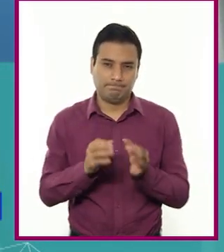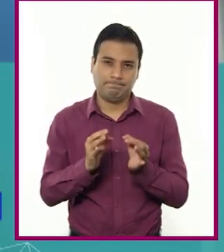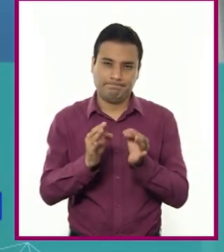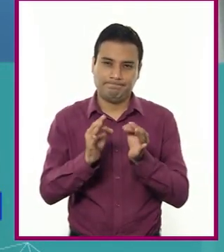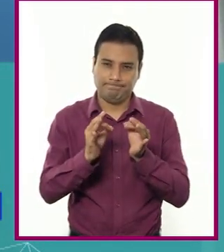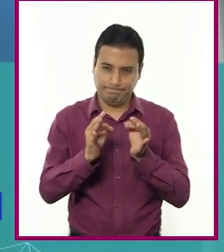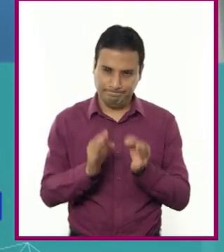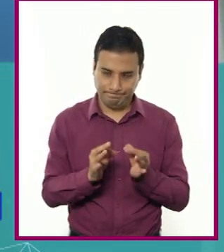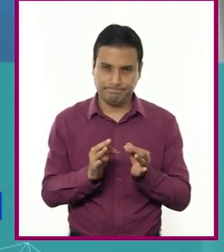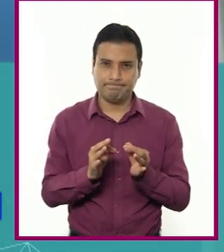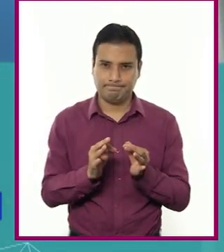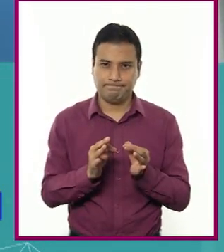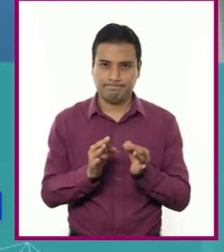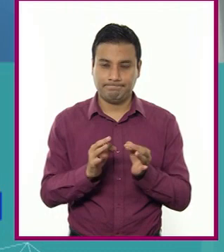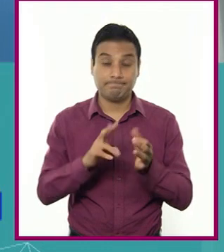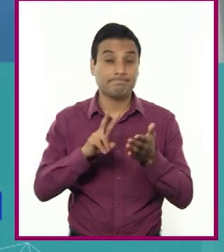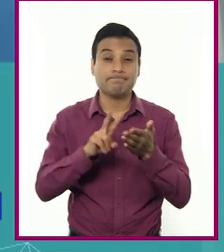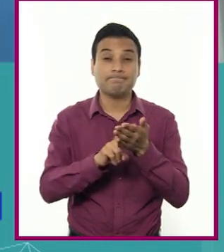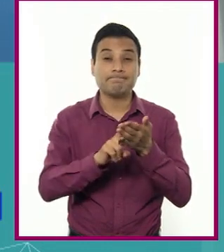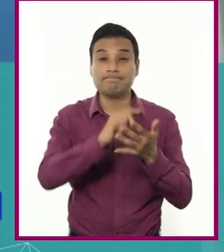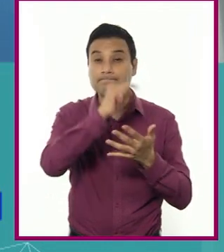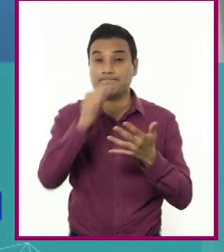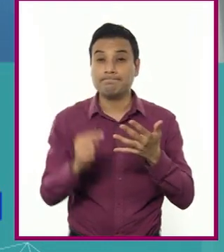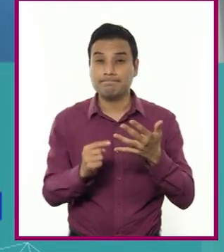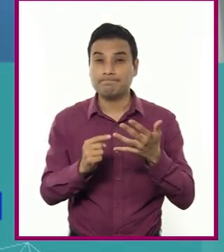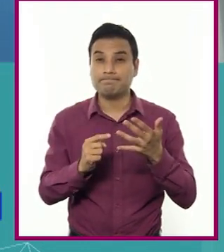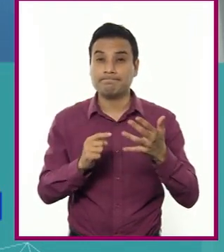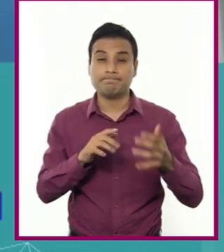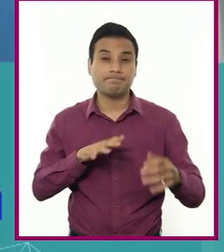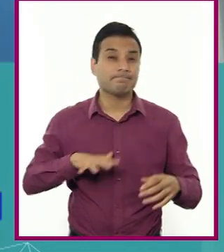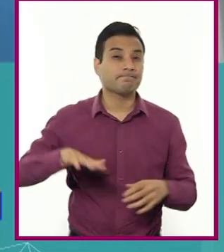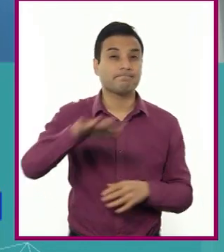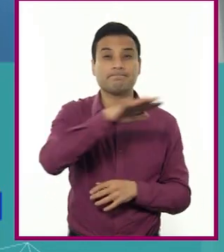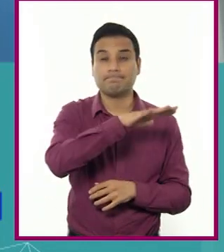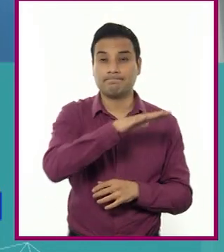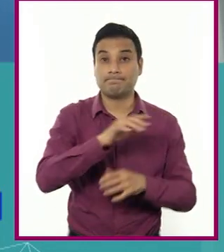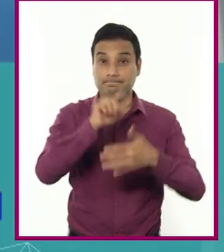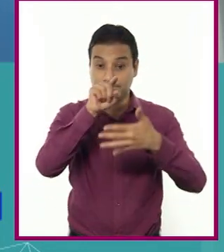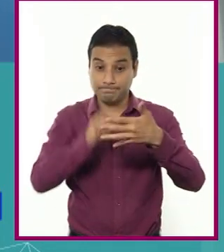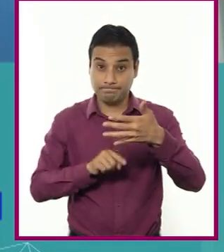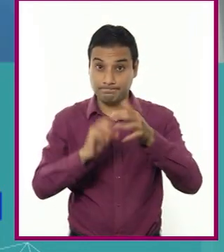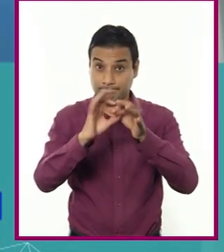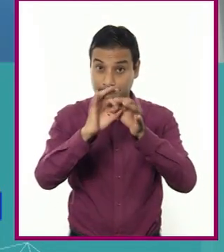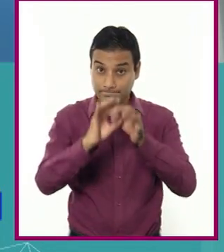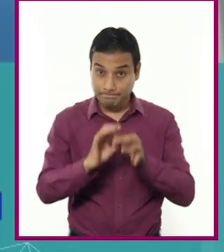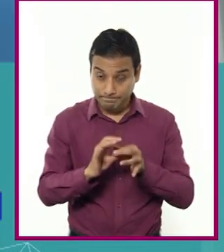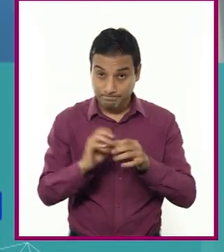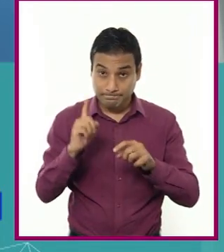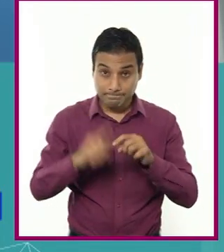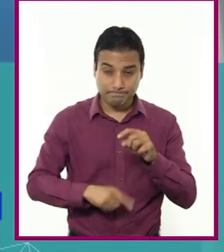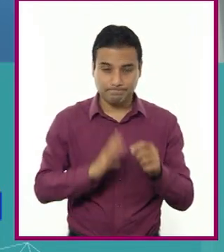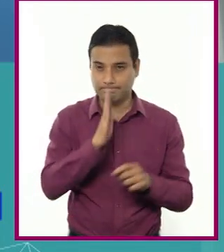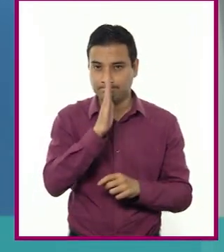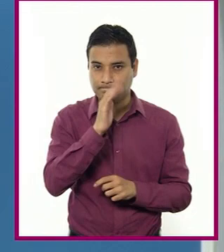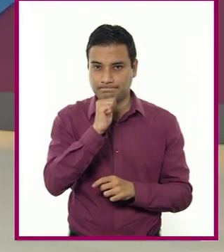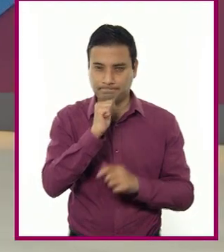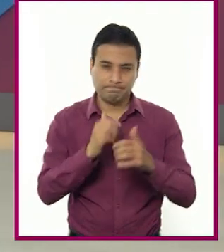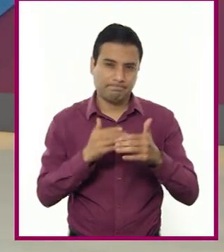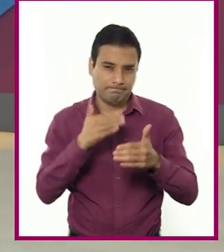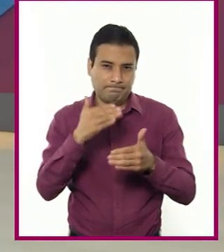con los principios de universalidad, interdependencia, indivisibilidad y